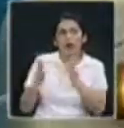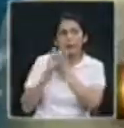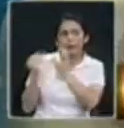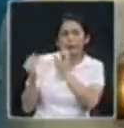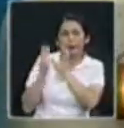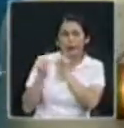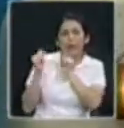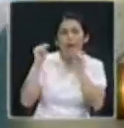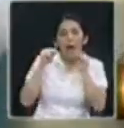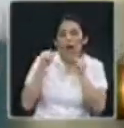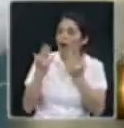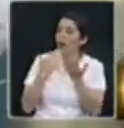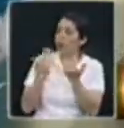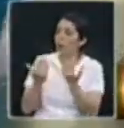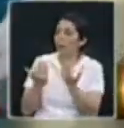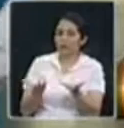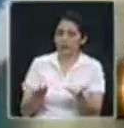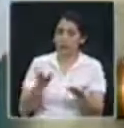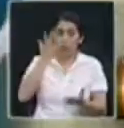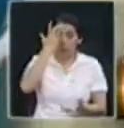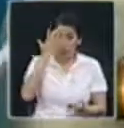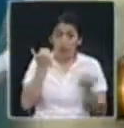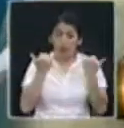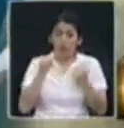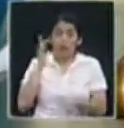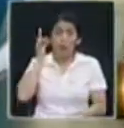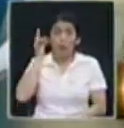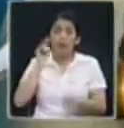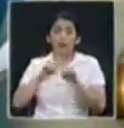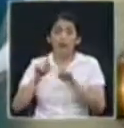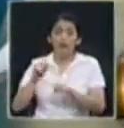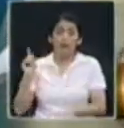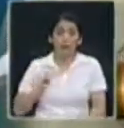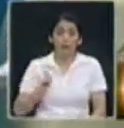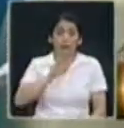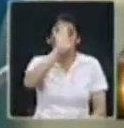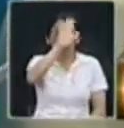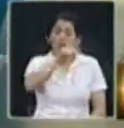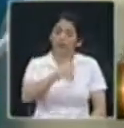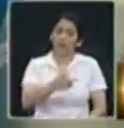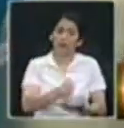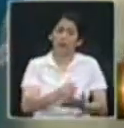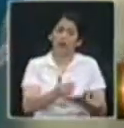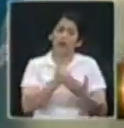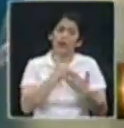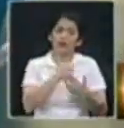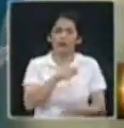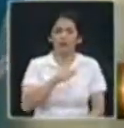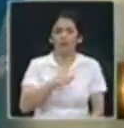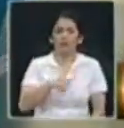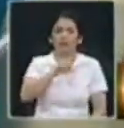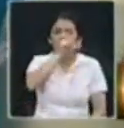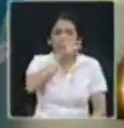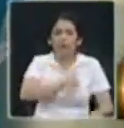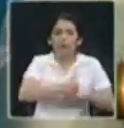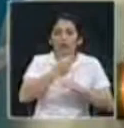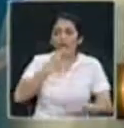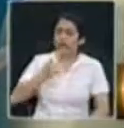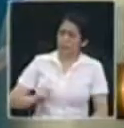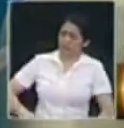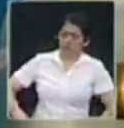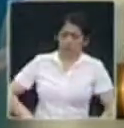que acuden a pedir auxilio, y primero les cuestionan, les dicen, pero usted ha de haber tenido la culpa. Entonces,